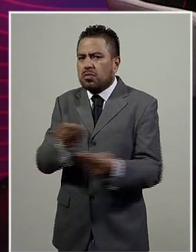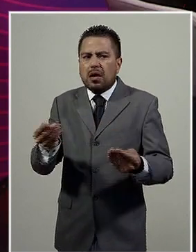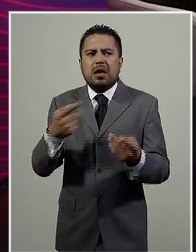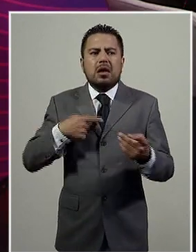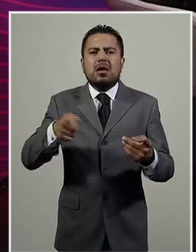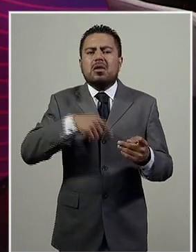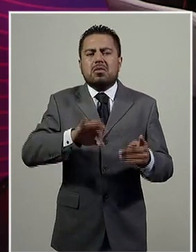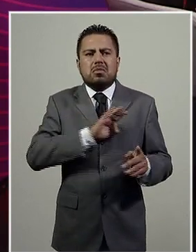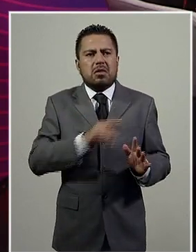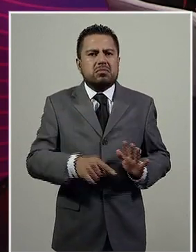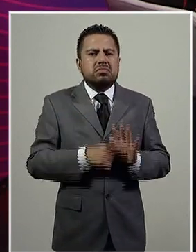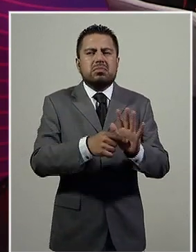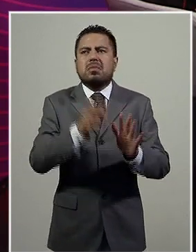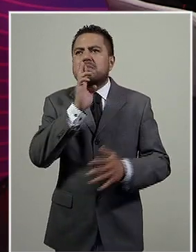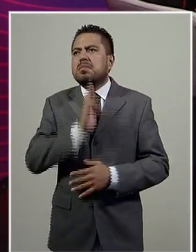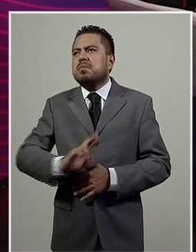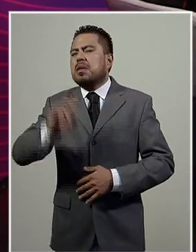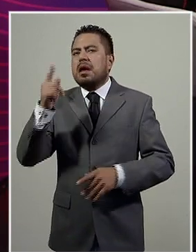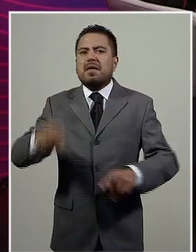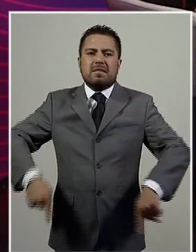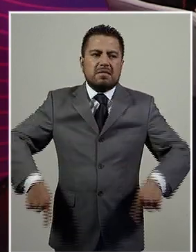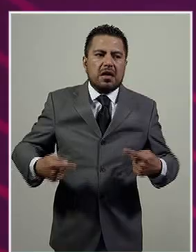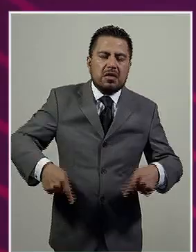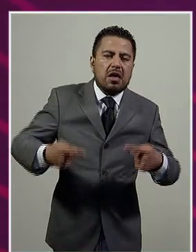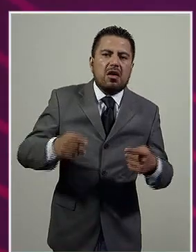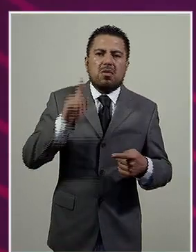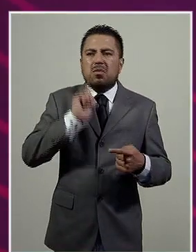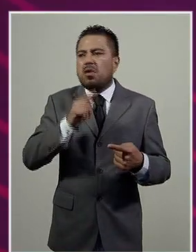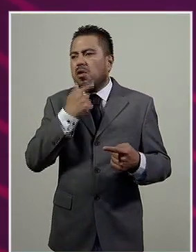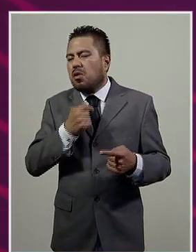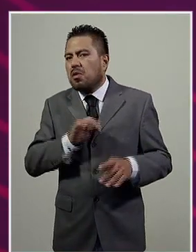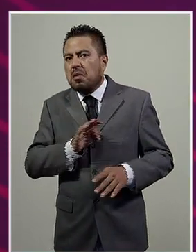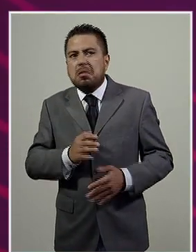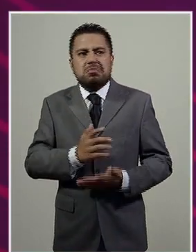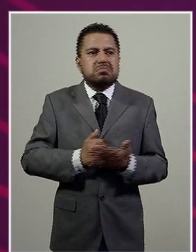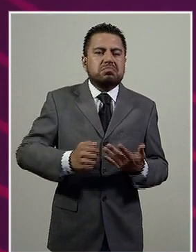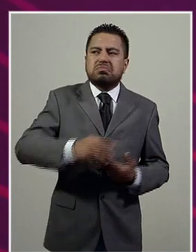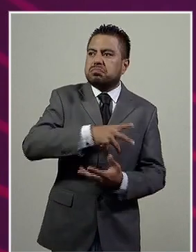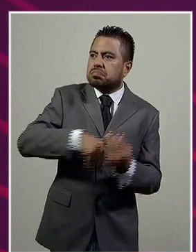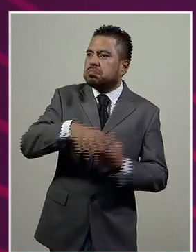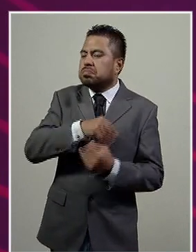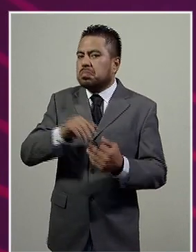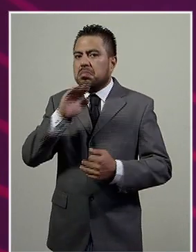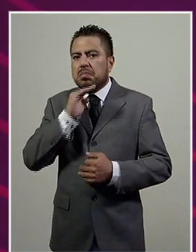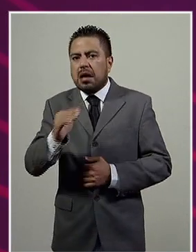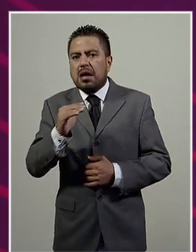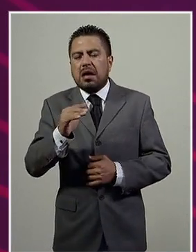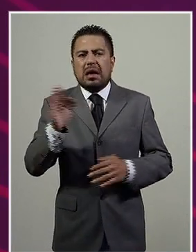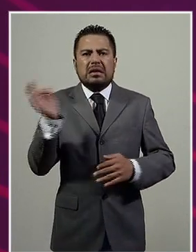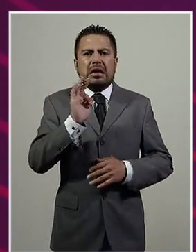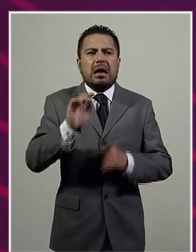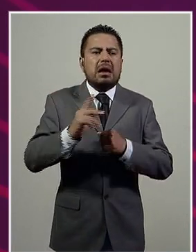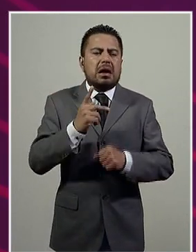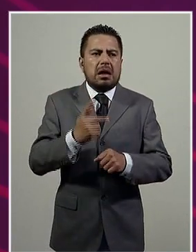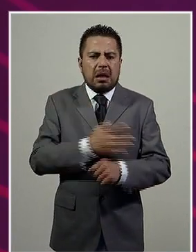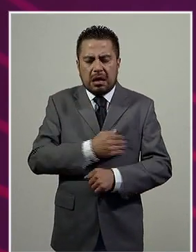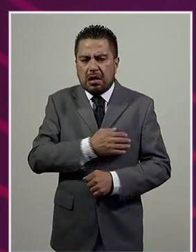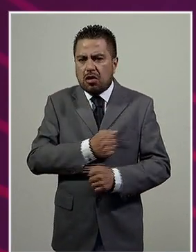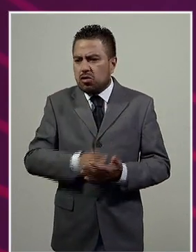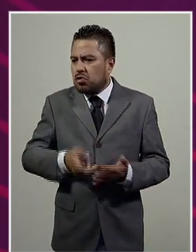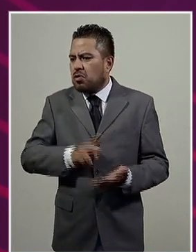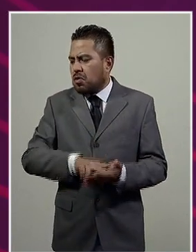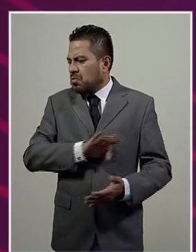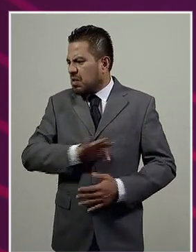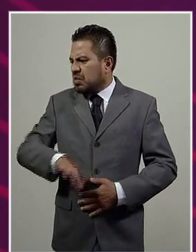hubiera mostrado ser el mejor vendedor o la mejor vendedora, ¿no? Hubiera mostrado que a pesar de que tiene hijos, rinde el doble que un